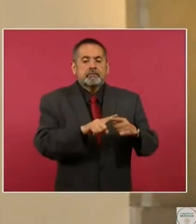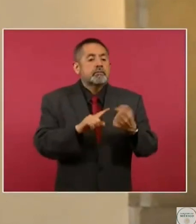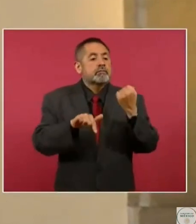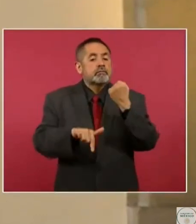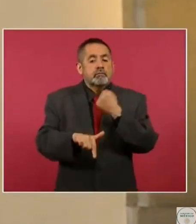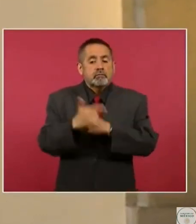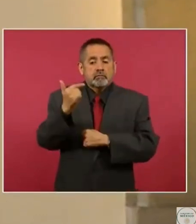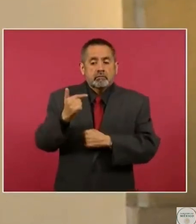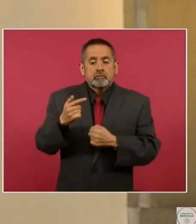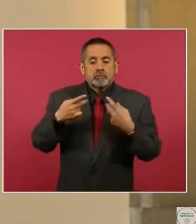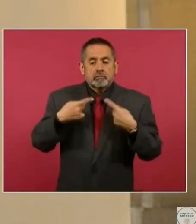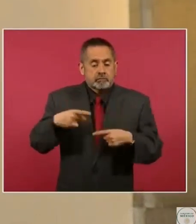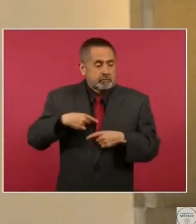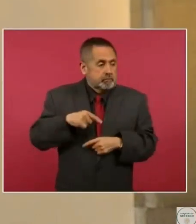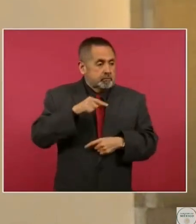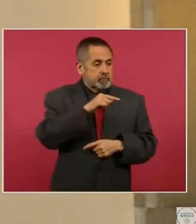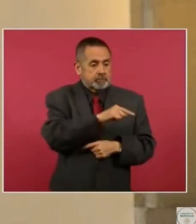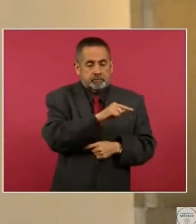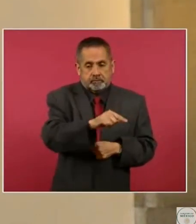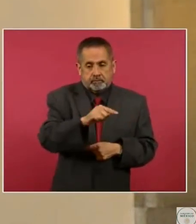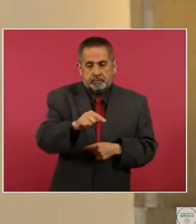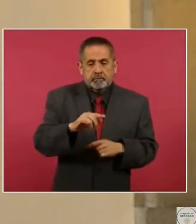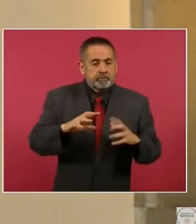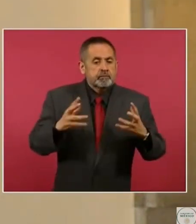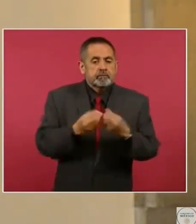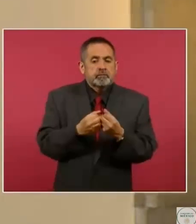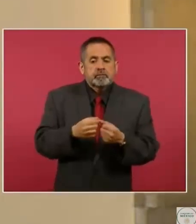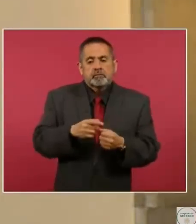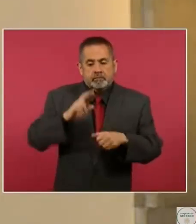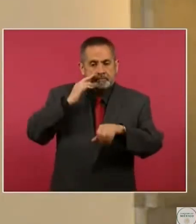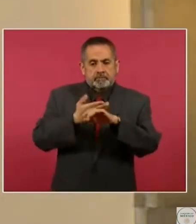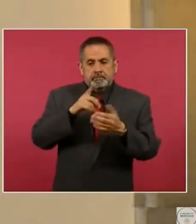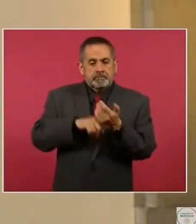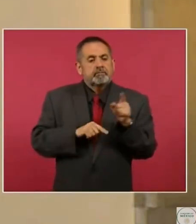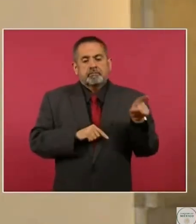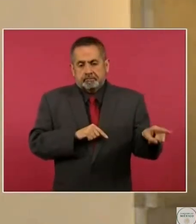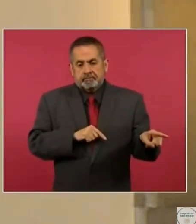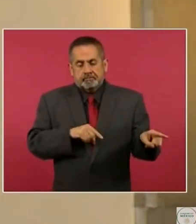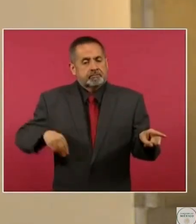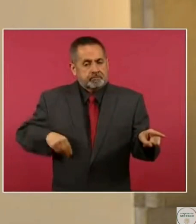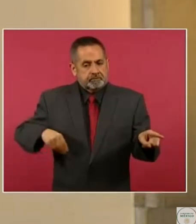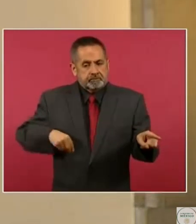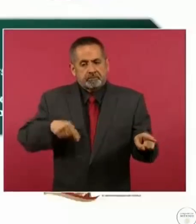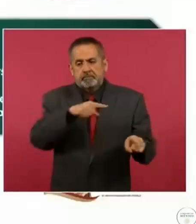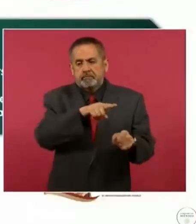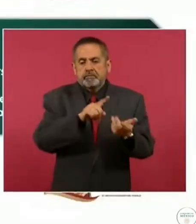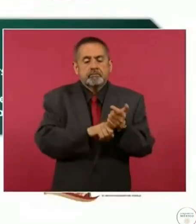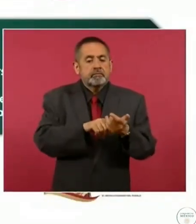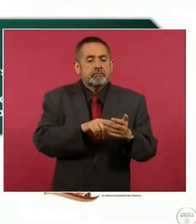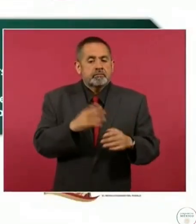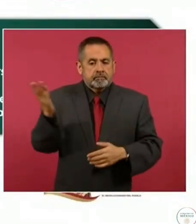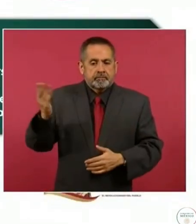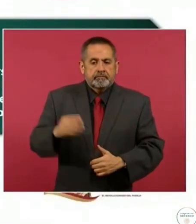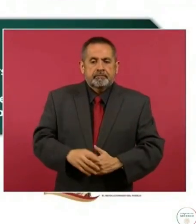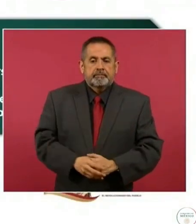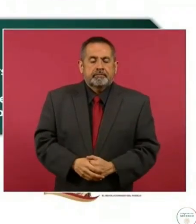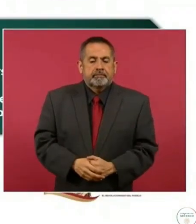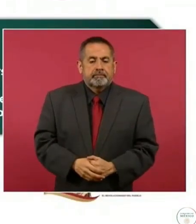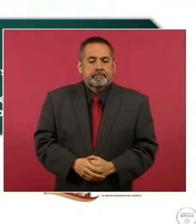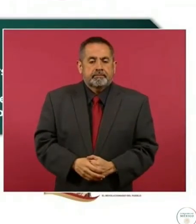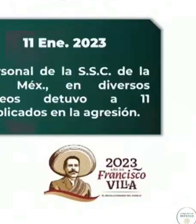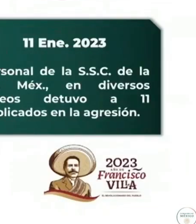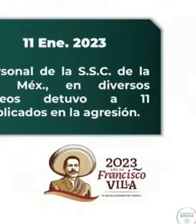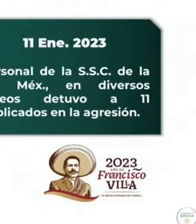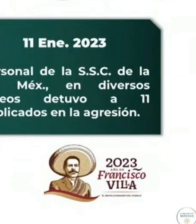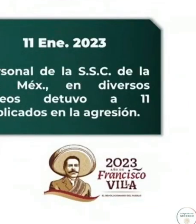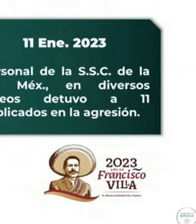12 personas, son los presuntos responsables de la acción de la agresión en contra del periodista Ciro Gómez